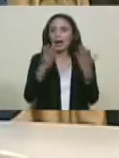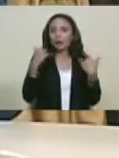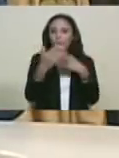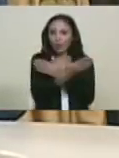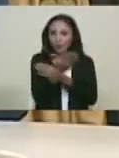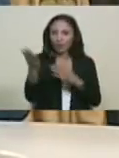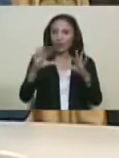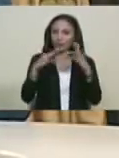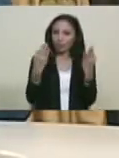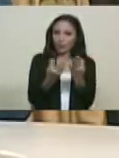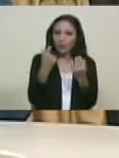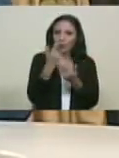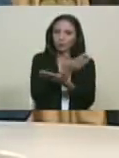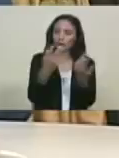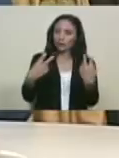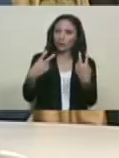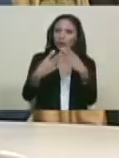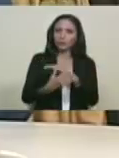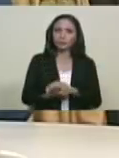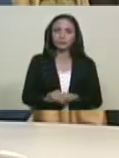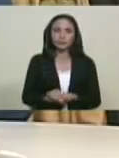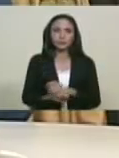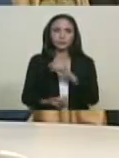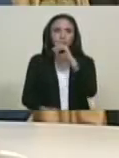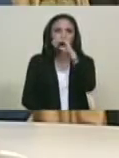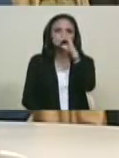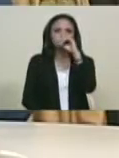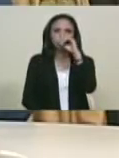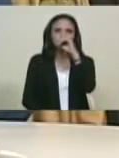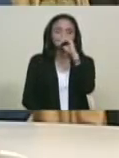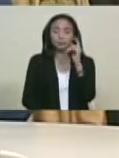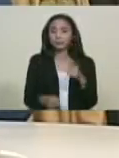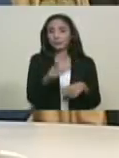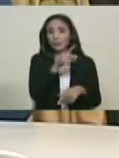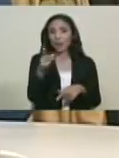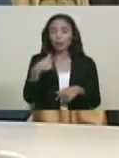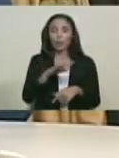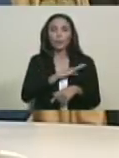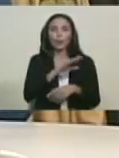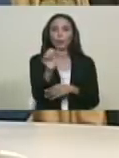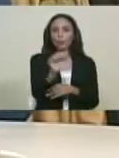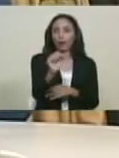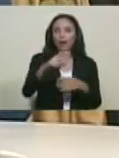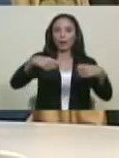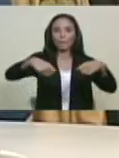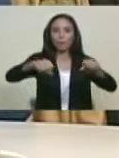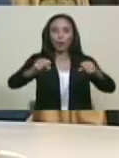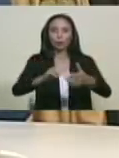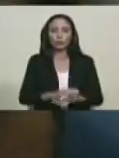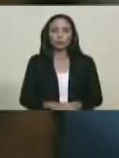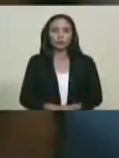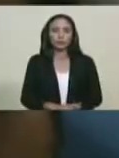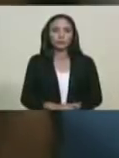venezolana a todos los dueños de vehículos automotores motos motoneta